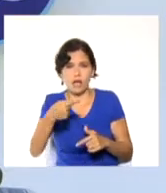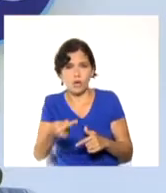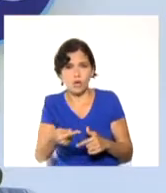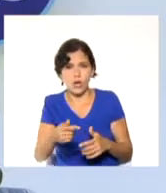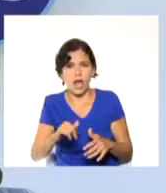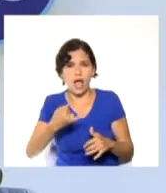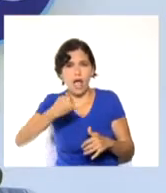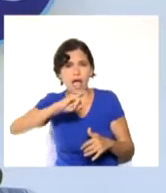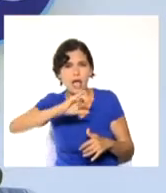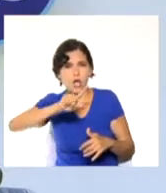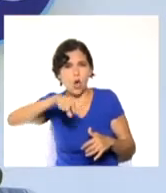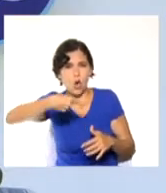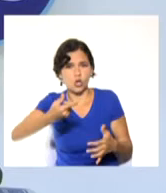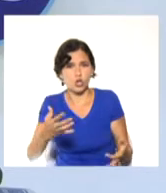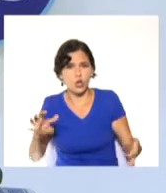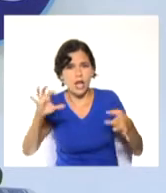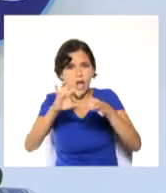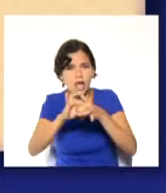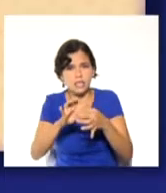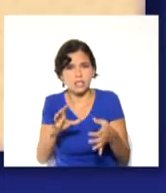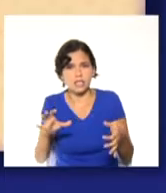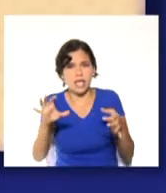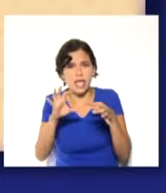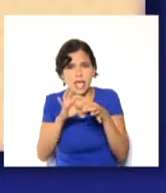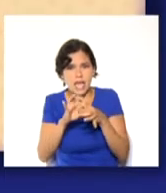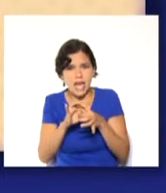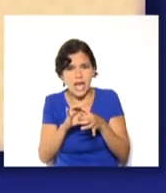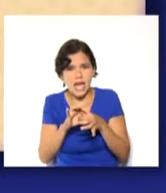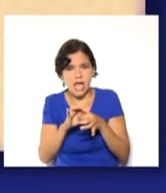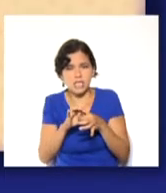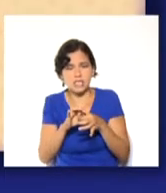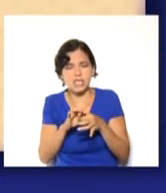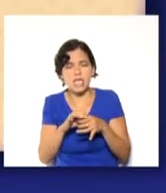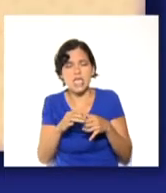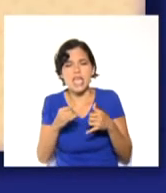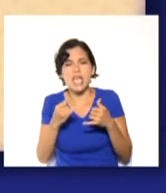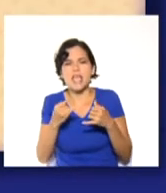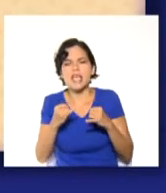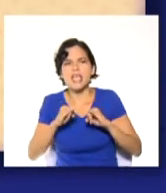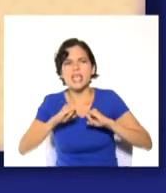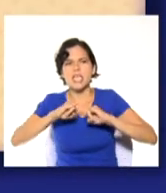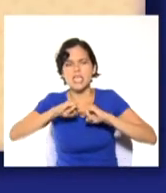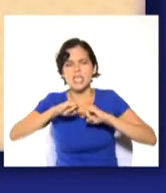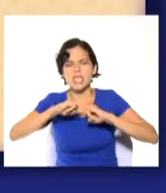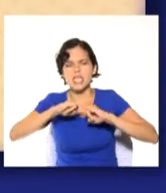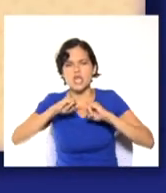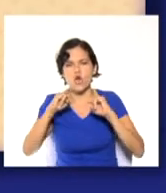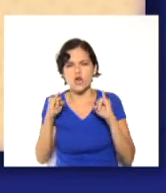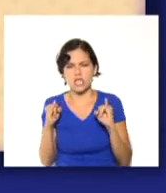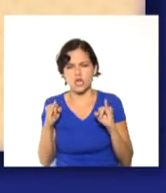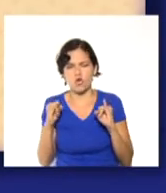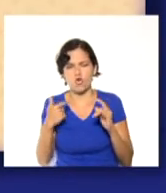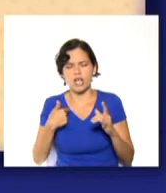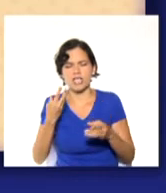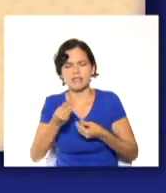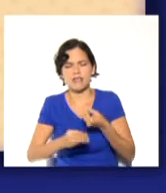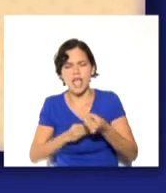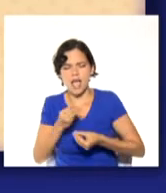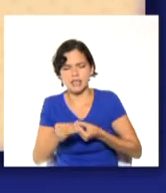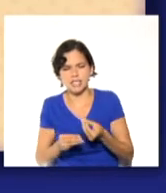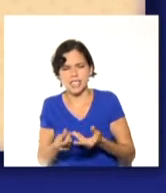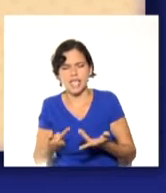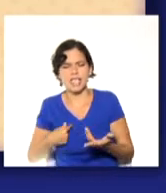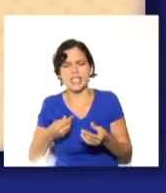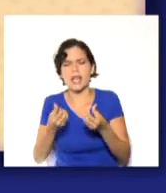existe otro tipo de enlace que es el enlace iónico, que se da entre metales y no metales. El